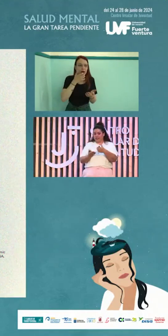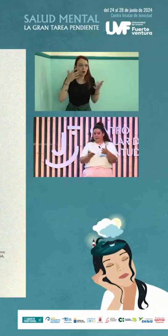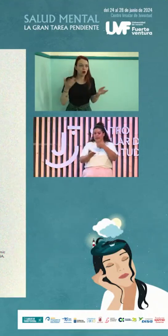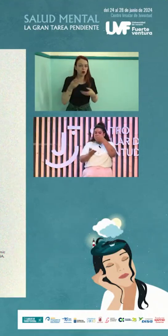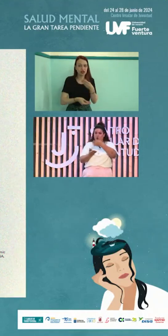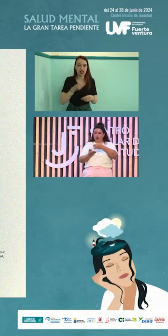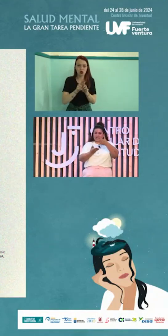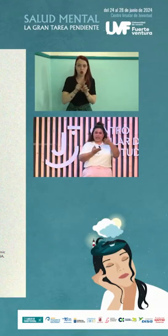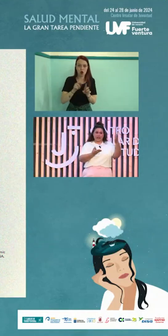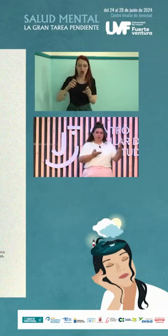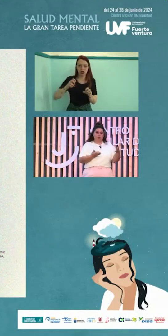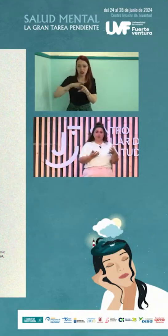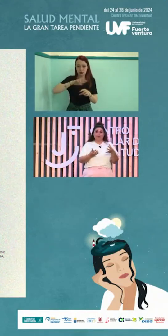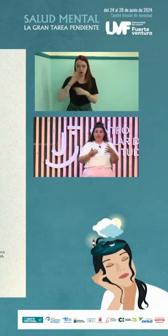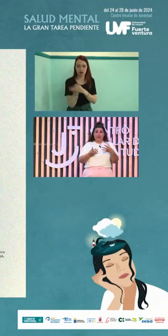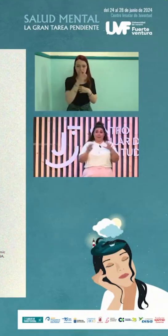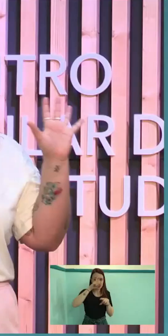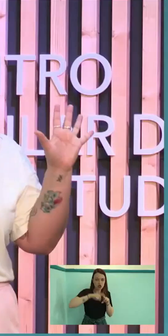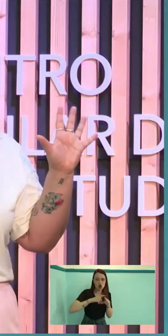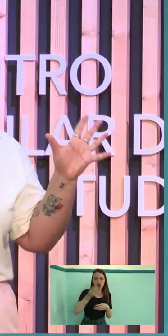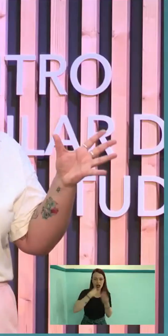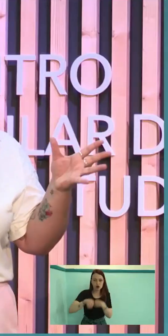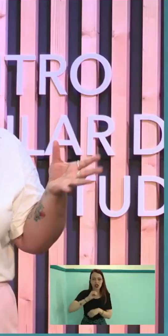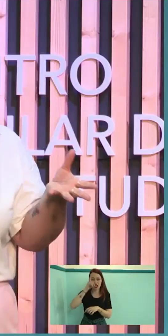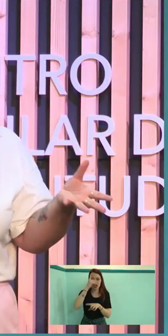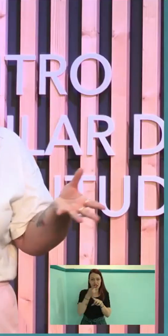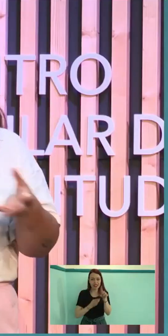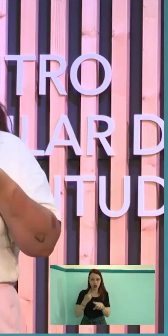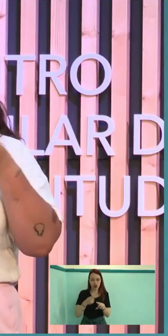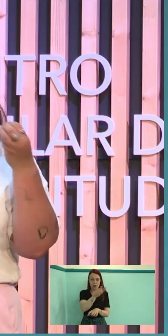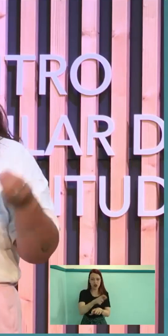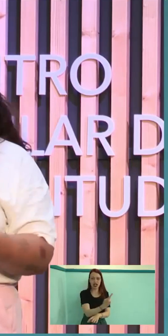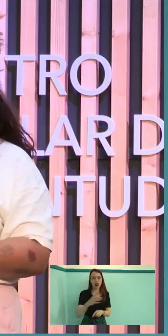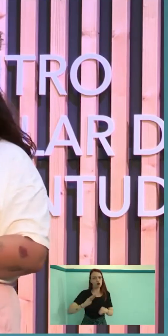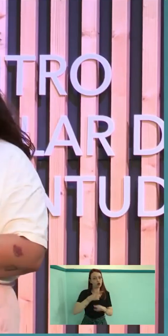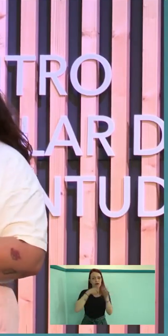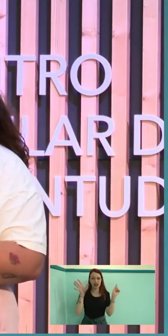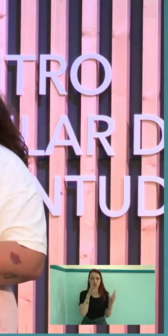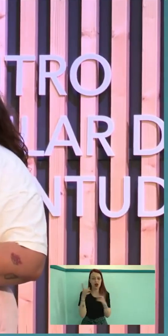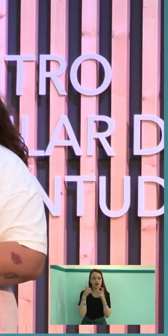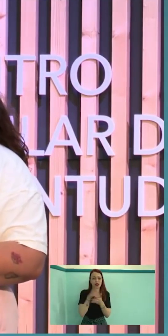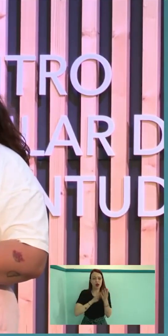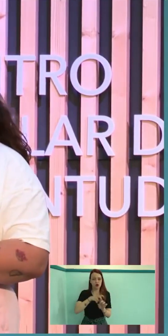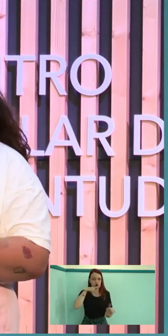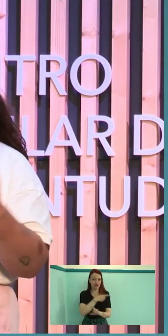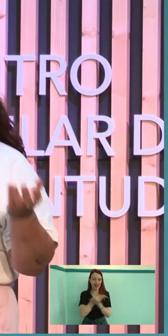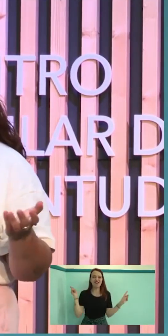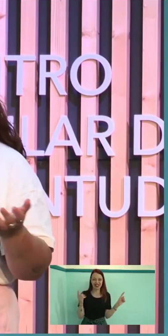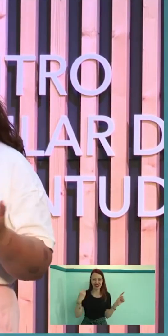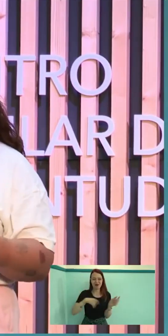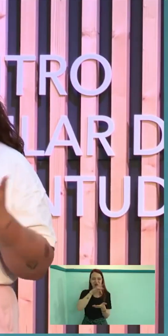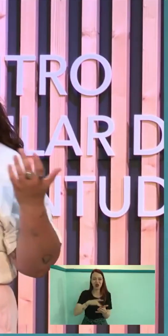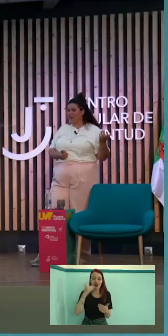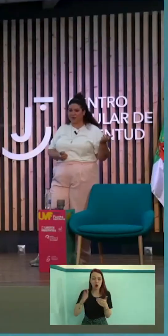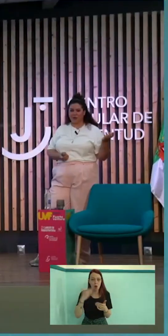multidisciplinar psicología psiquiatría nutrición para cada persona es distinto porque al final tenemos que abordarlo desde un punto de vista muy muy diferente y no no es una moda